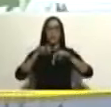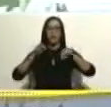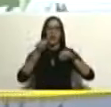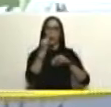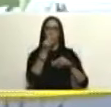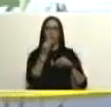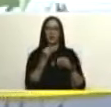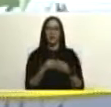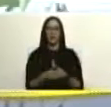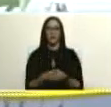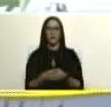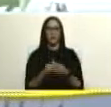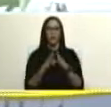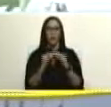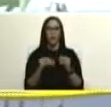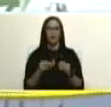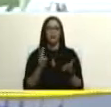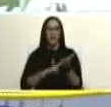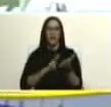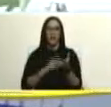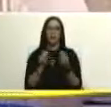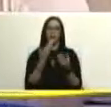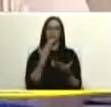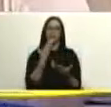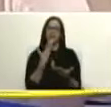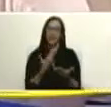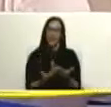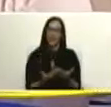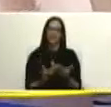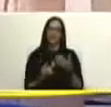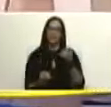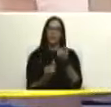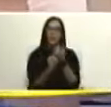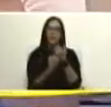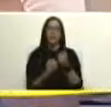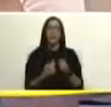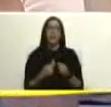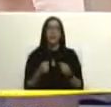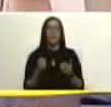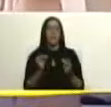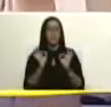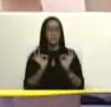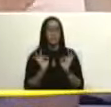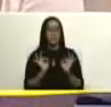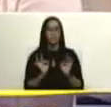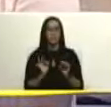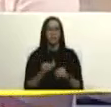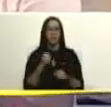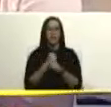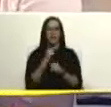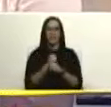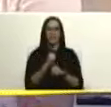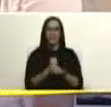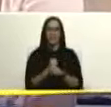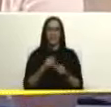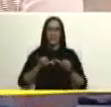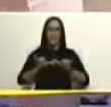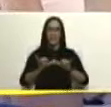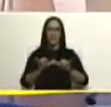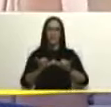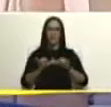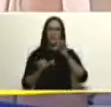comer ahí, todo. De verdad, muchas gracias por su colaboración. Y más que todo a los obreros e ingenieros